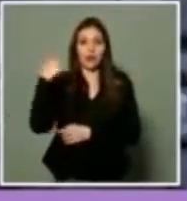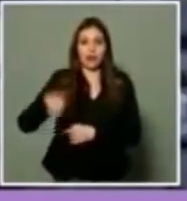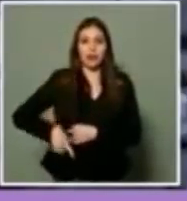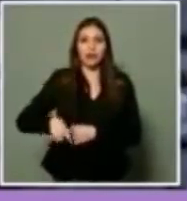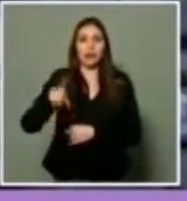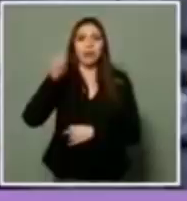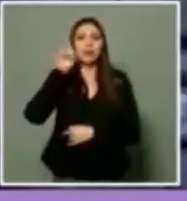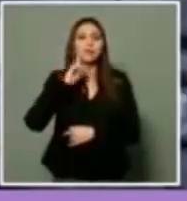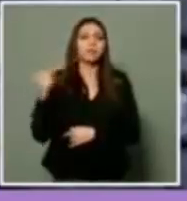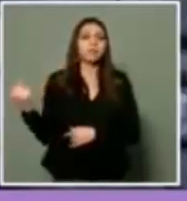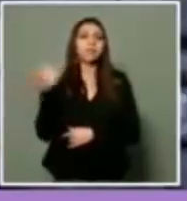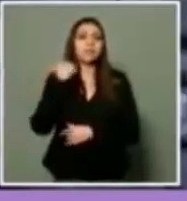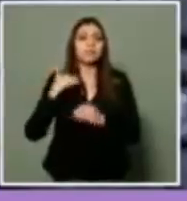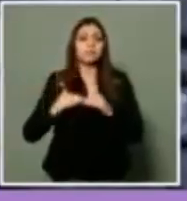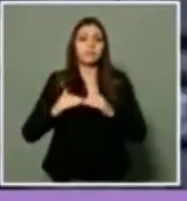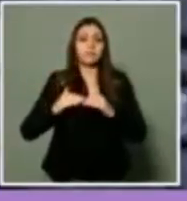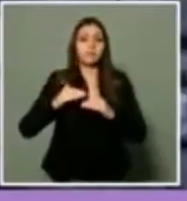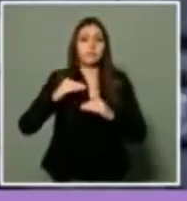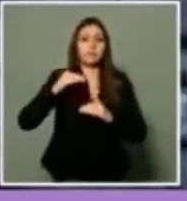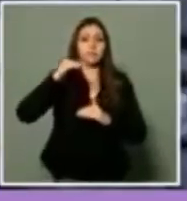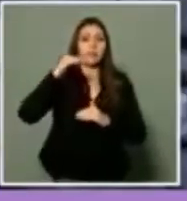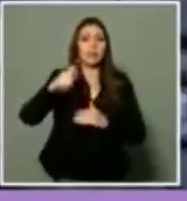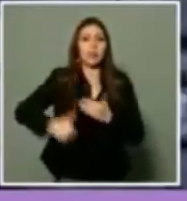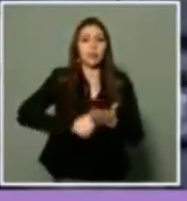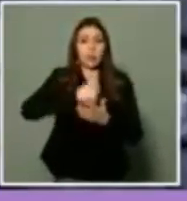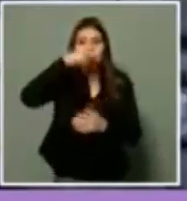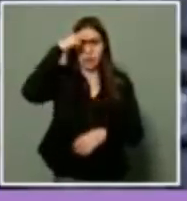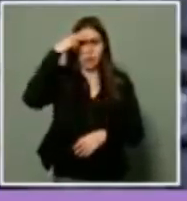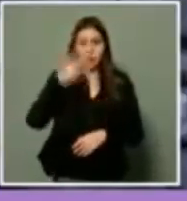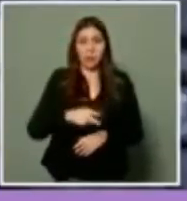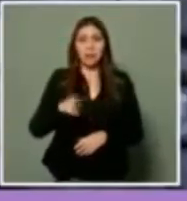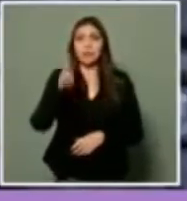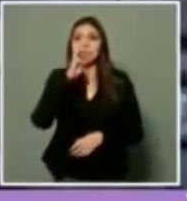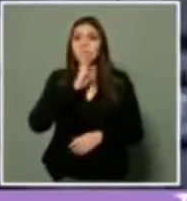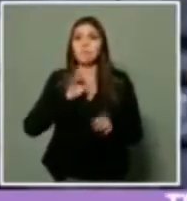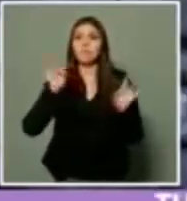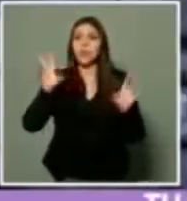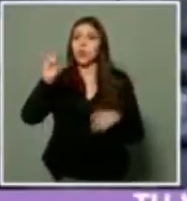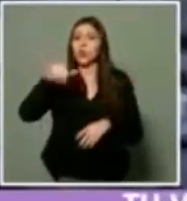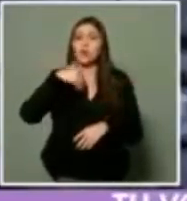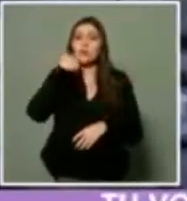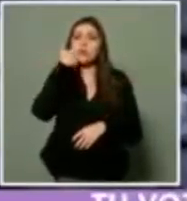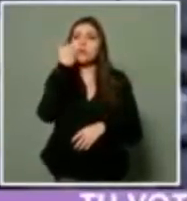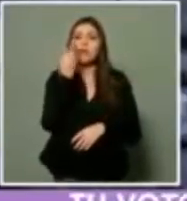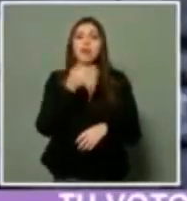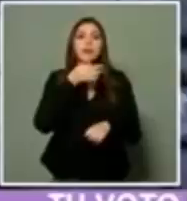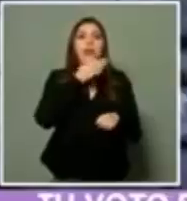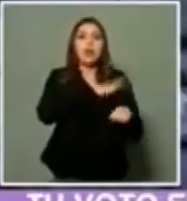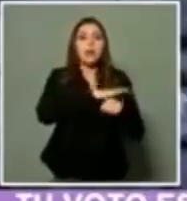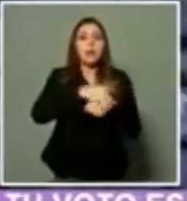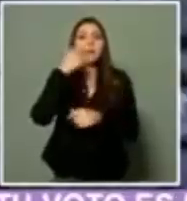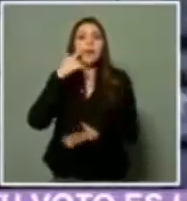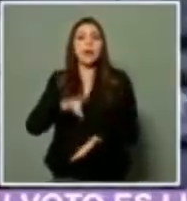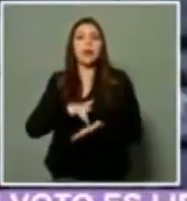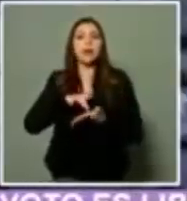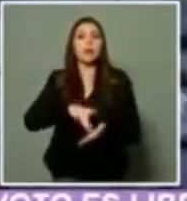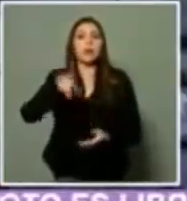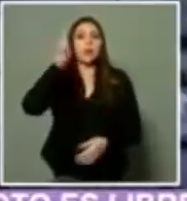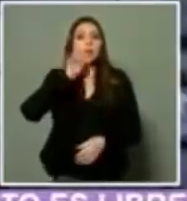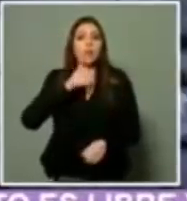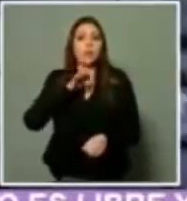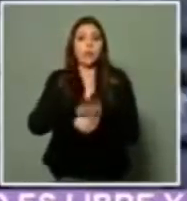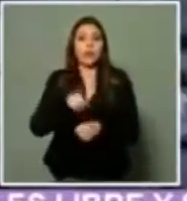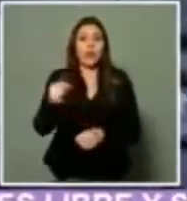300 en la Ciudad de México. Mancera se negó a hacer la alerta de género y en Iztapalapa hay